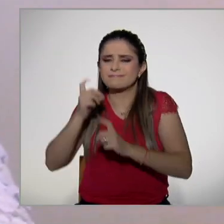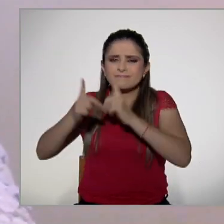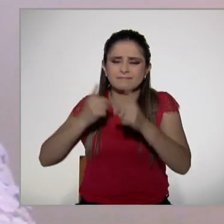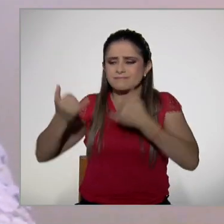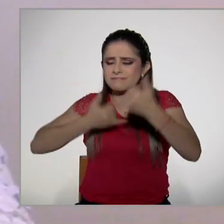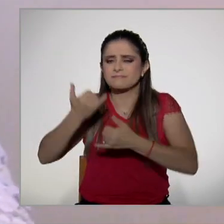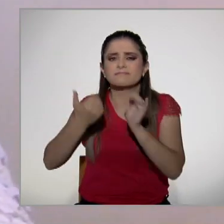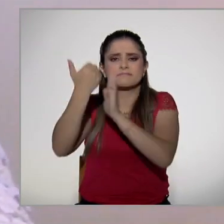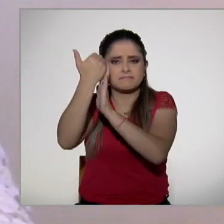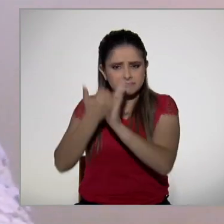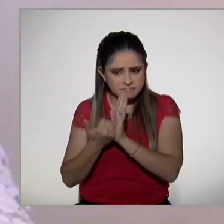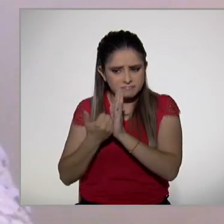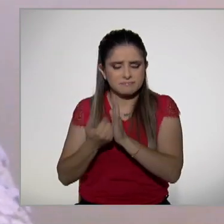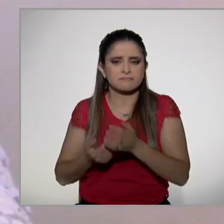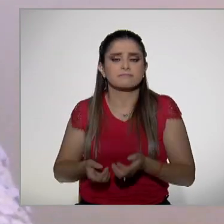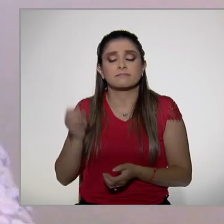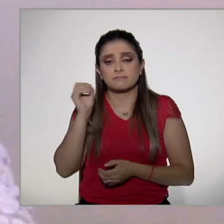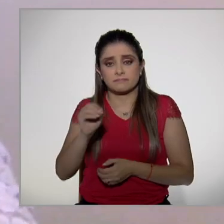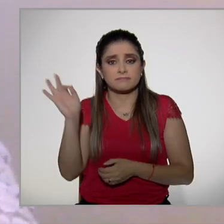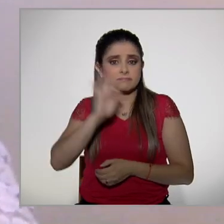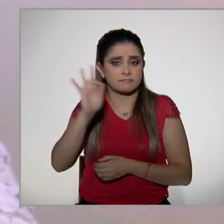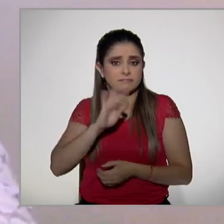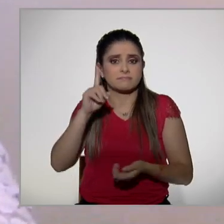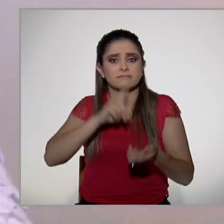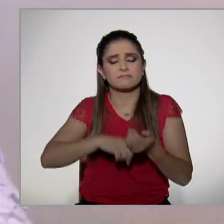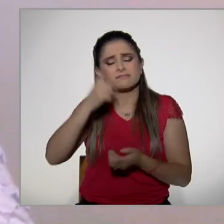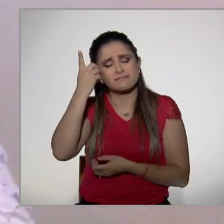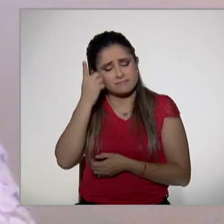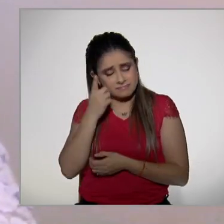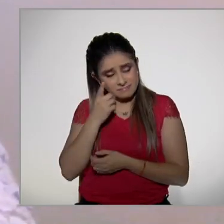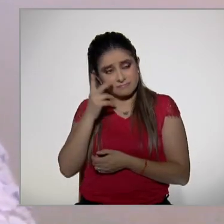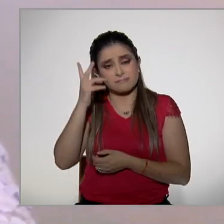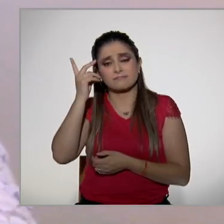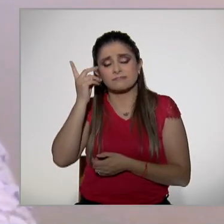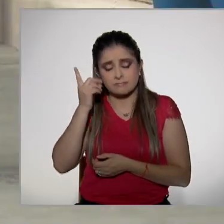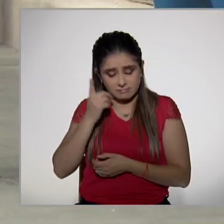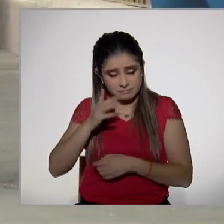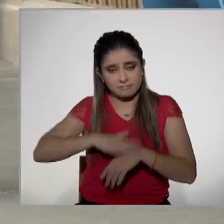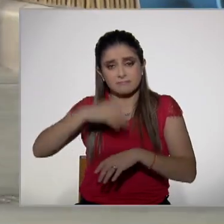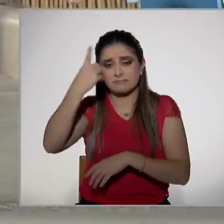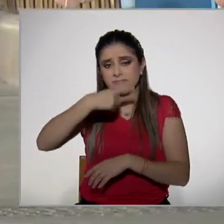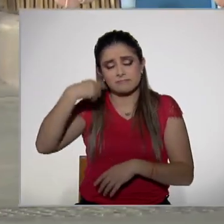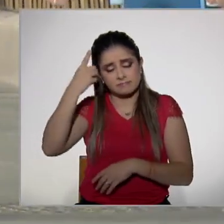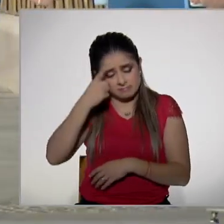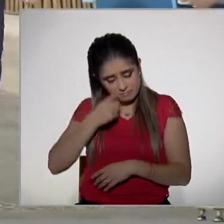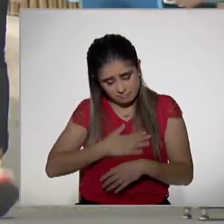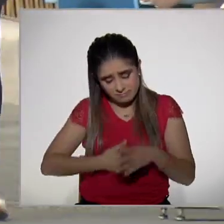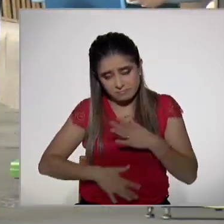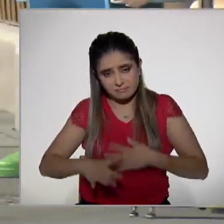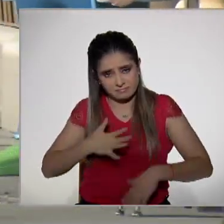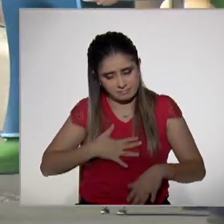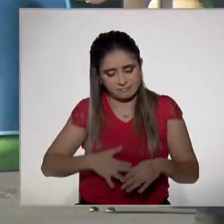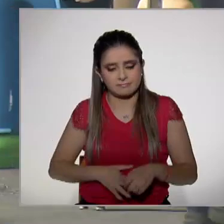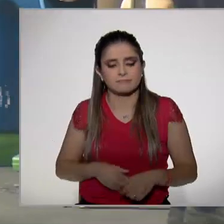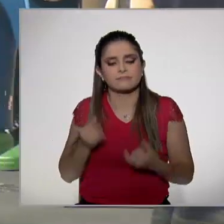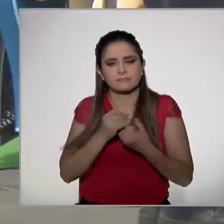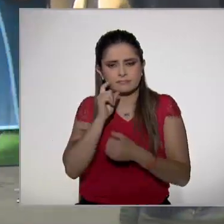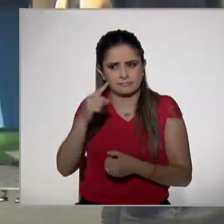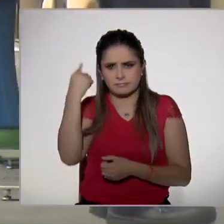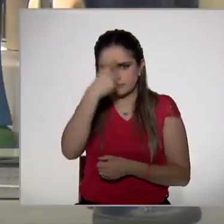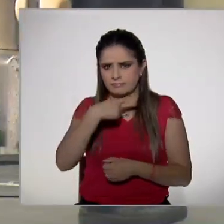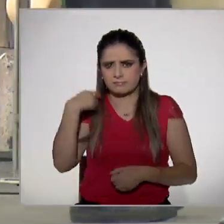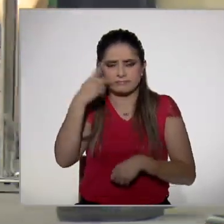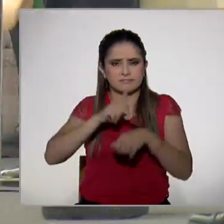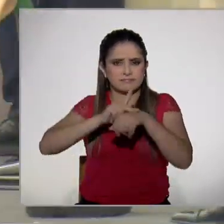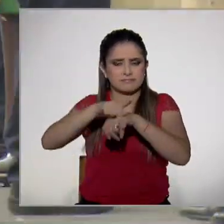o una tendencia a la somnolencia y a dormir más horas de lo habitual vamos a empezar a notar palidez en la